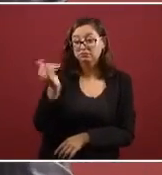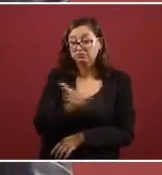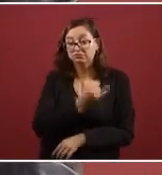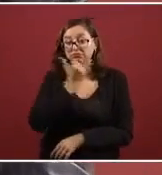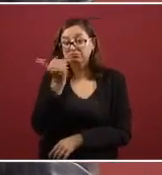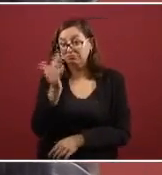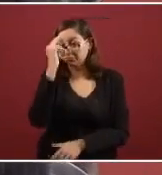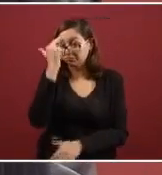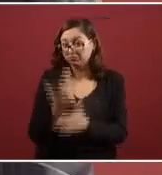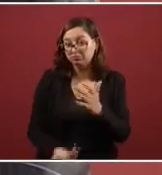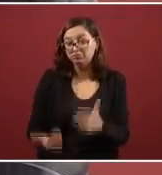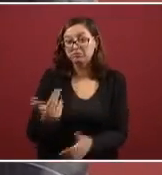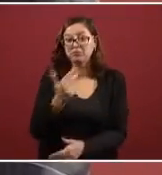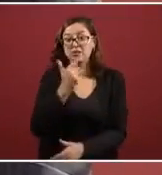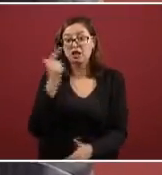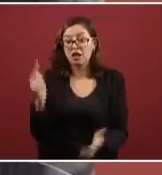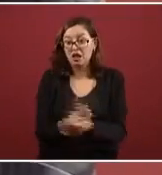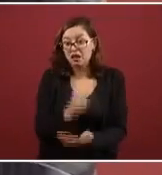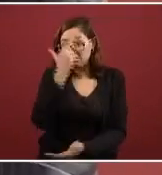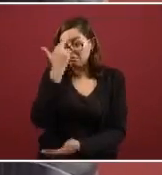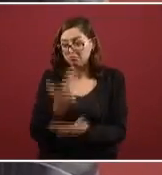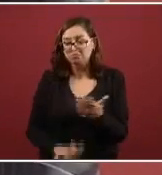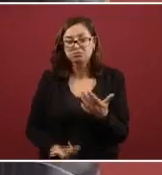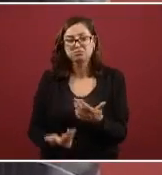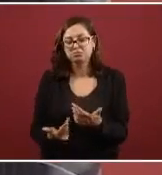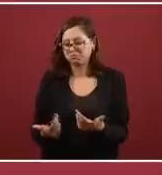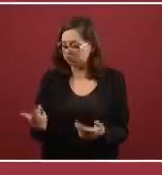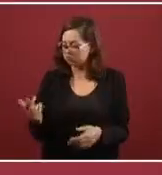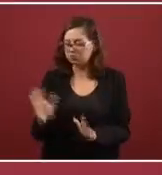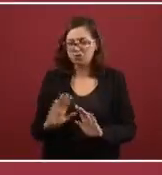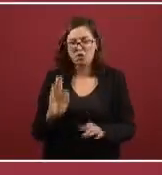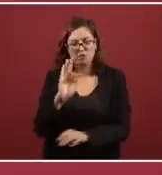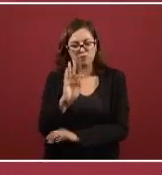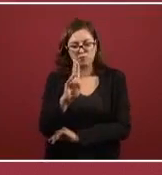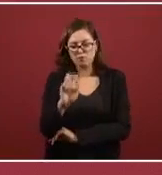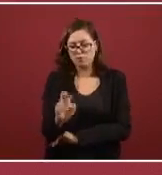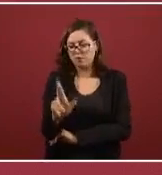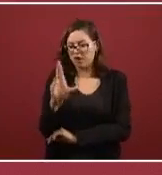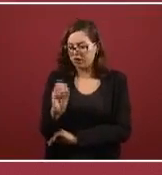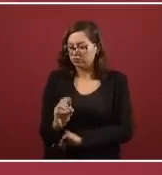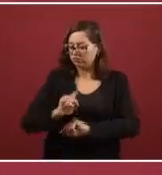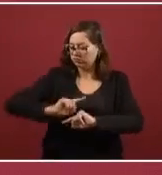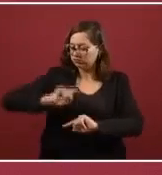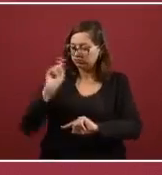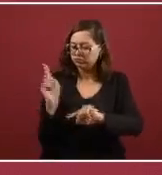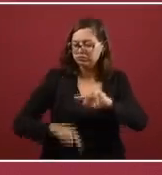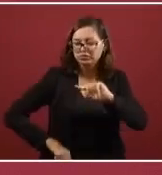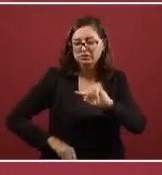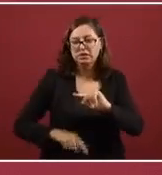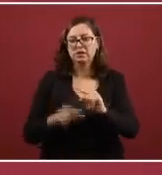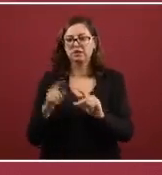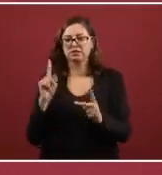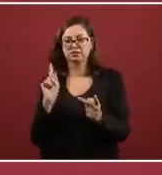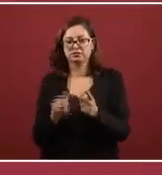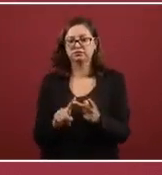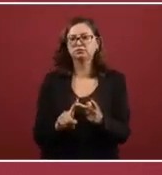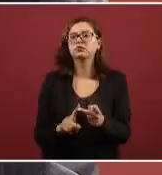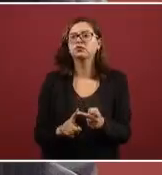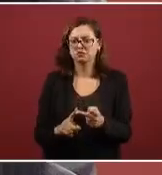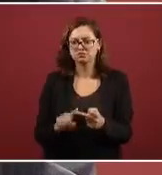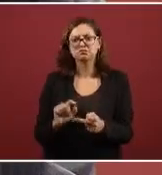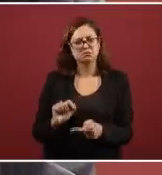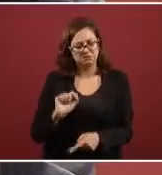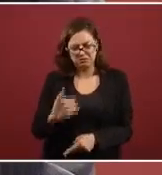delito, fueros, que se eliminen los fueros, que se pueda juzgar